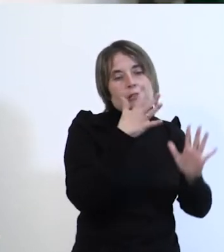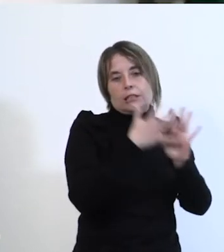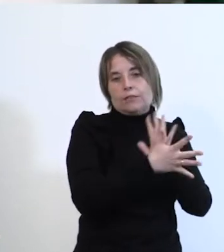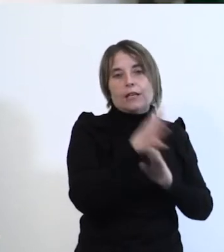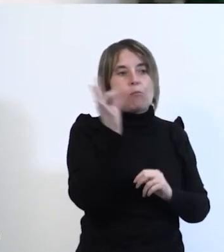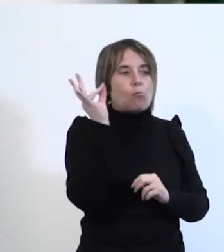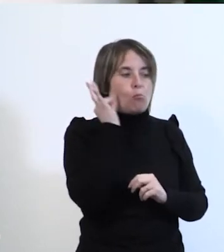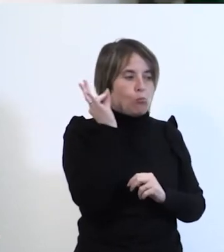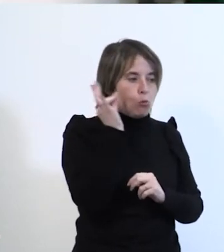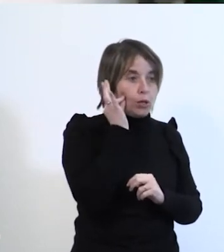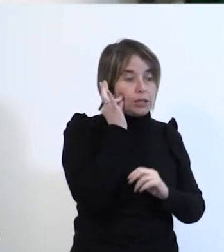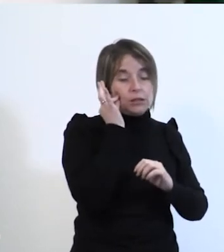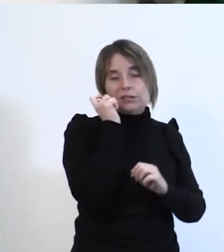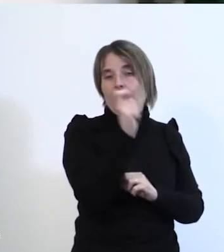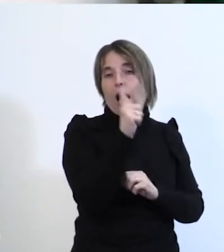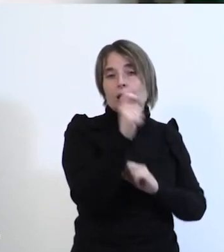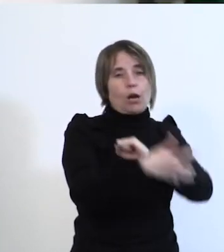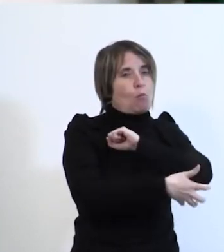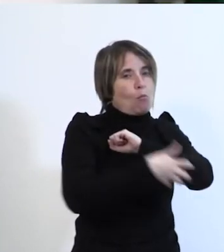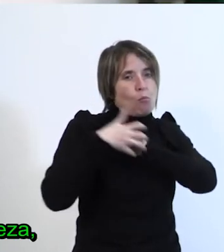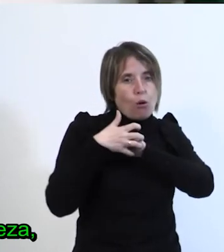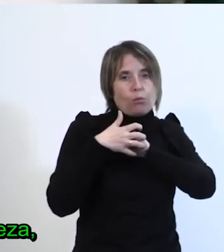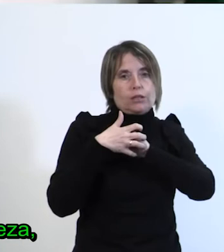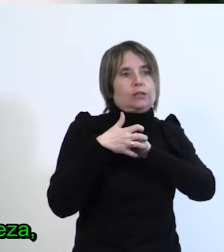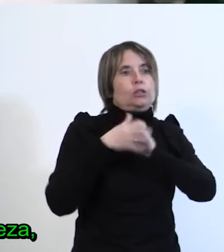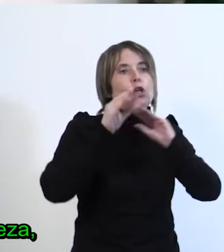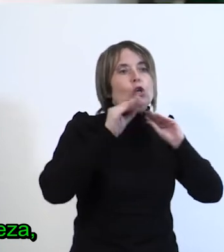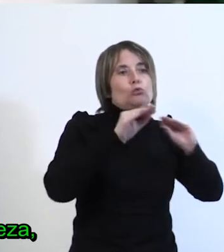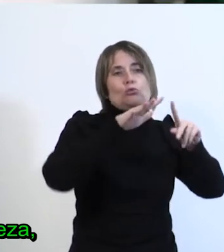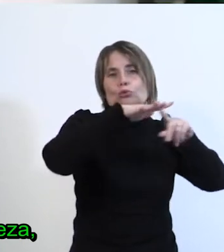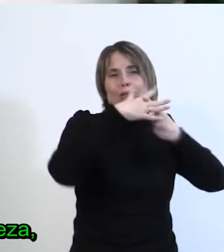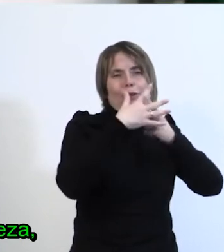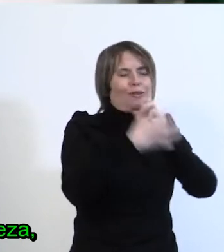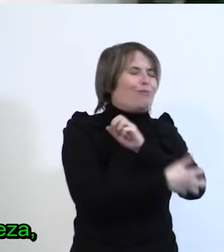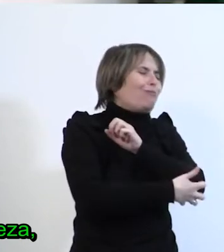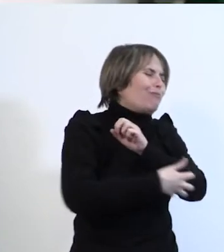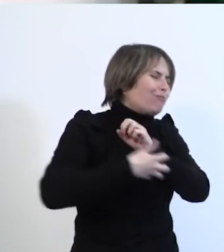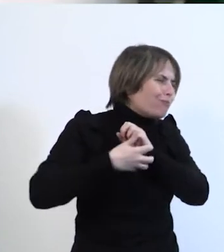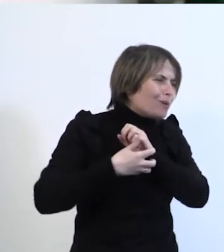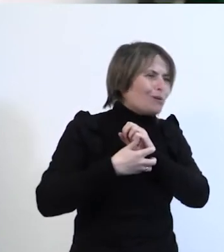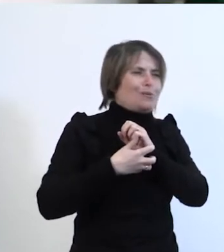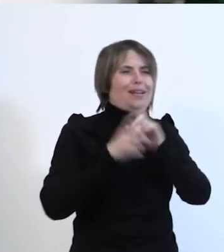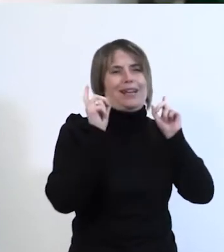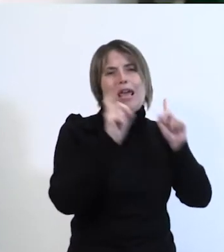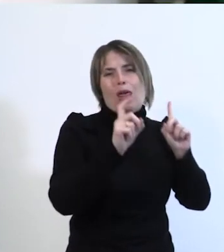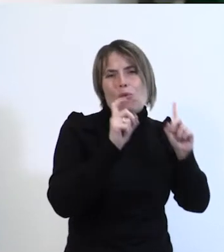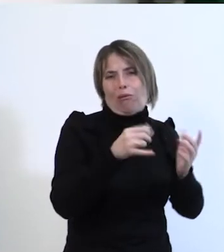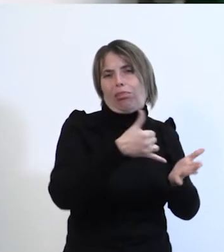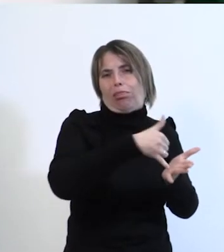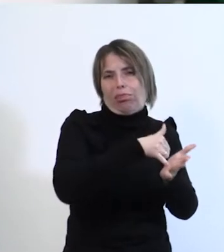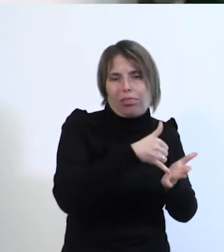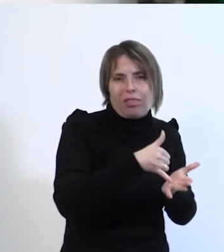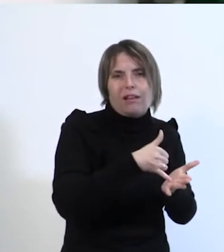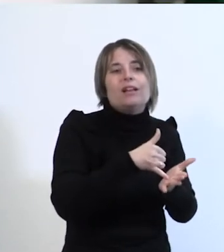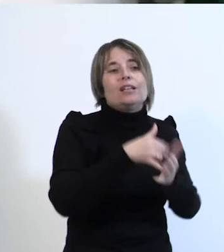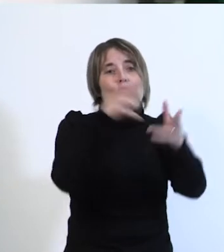que se trata de mujeres pobres, todas viviendo en situación de pobreza, con bajo nivel